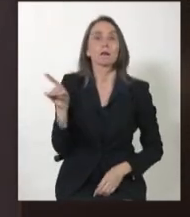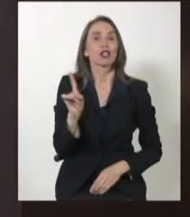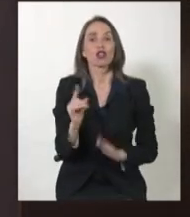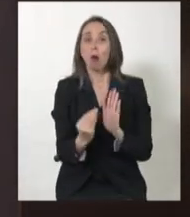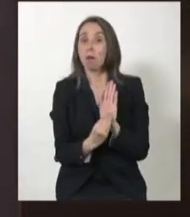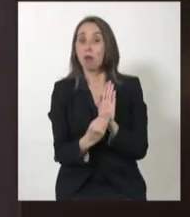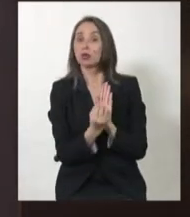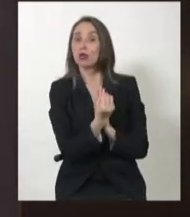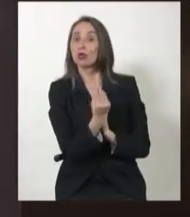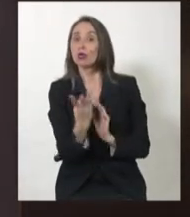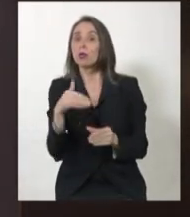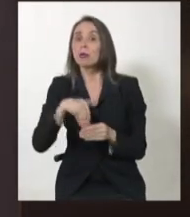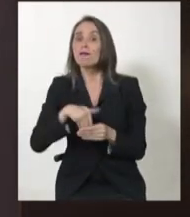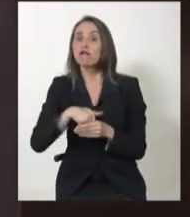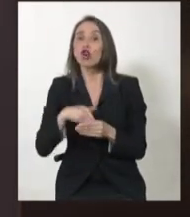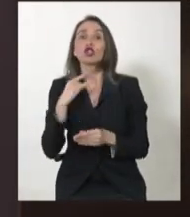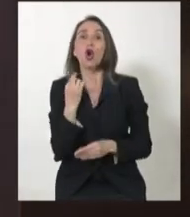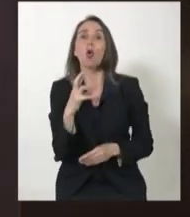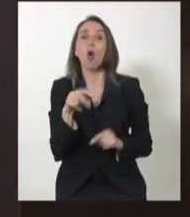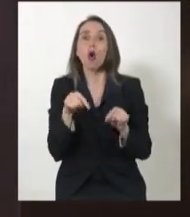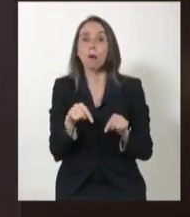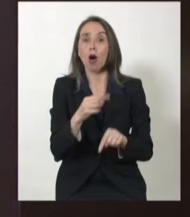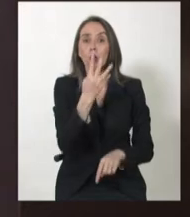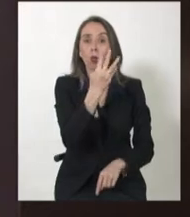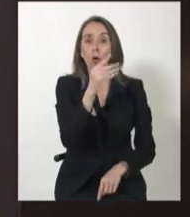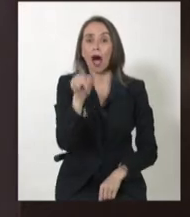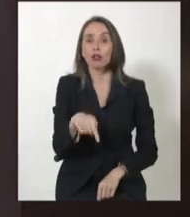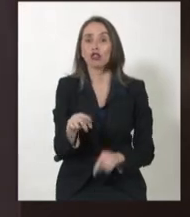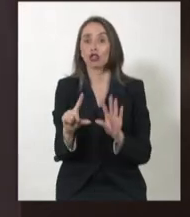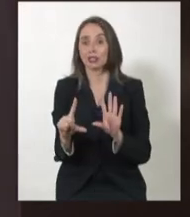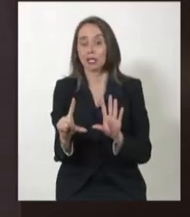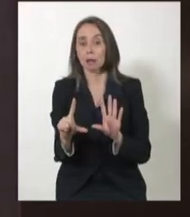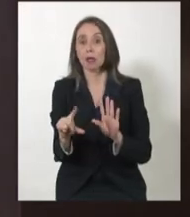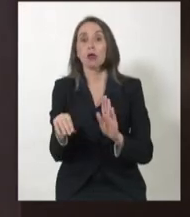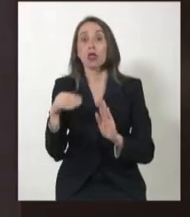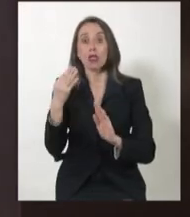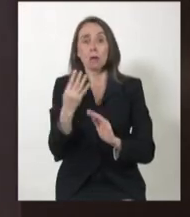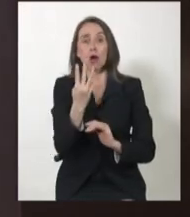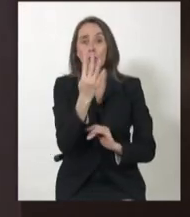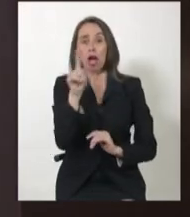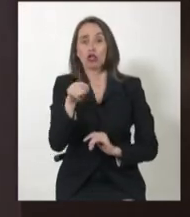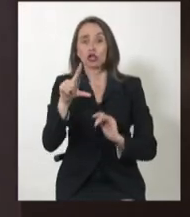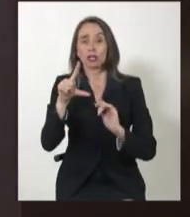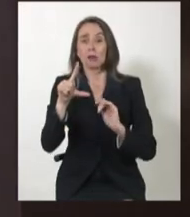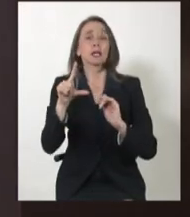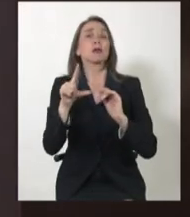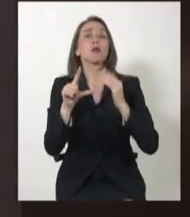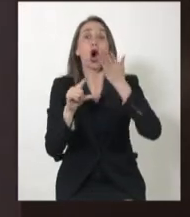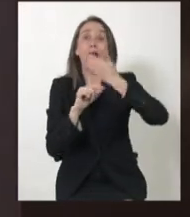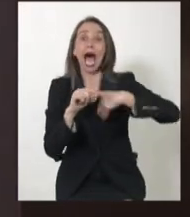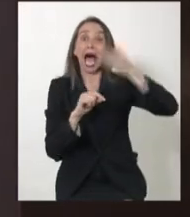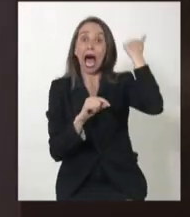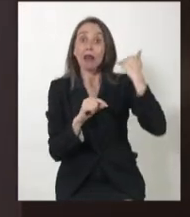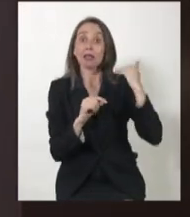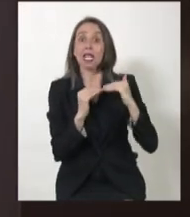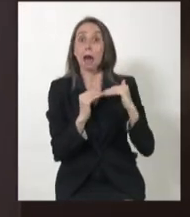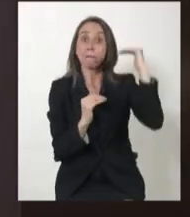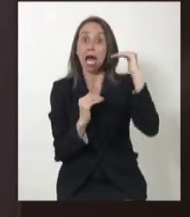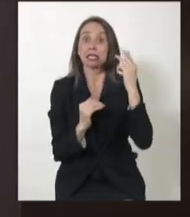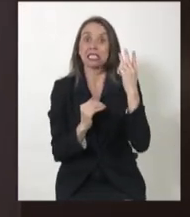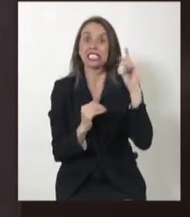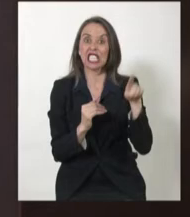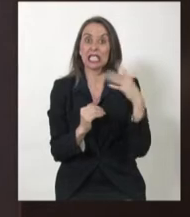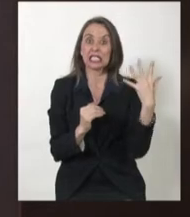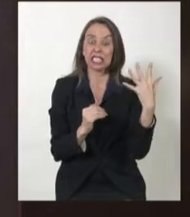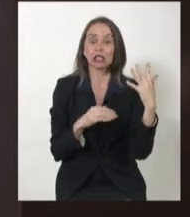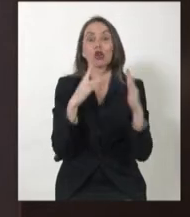quórum actual, que es de 4/7, incluso que fue rebajado, porque antes era de 3/5 superior.